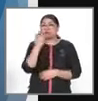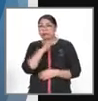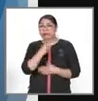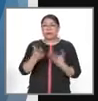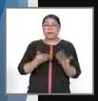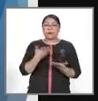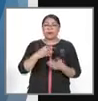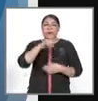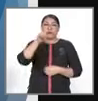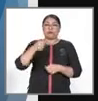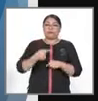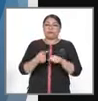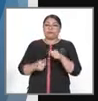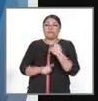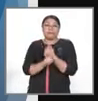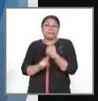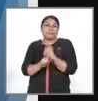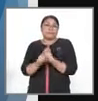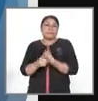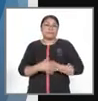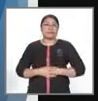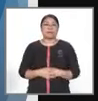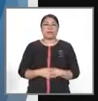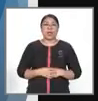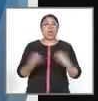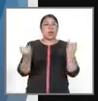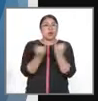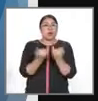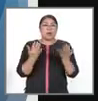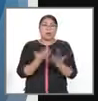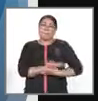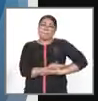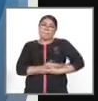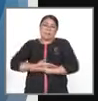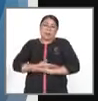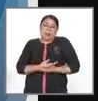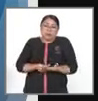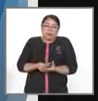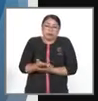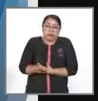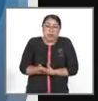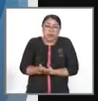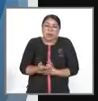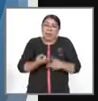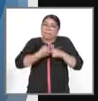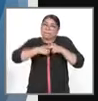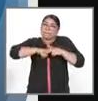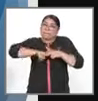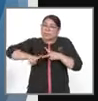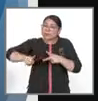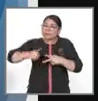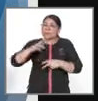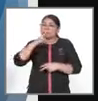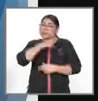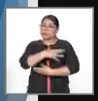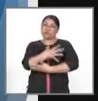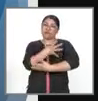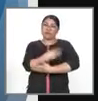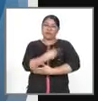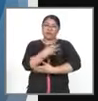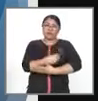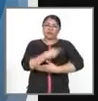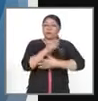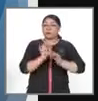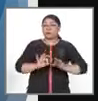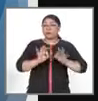prevención son eh la cuestión en los recién nacidos el inicio con la alimentación al seno materno desde la primera hora de vida y 6 meses